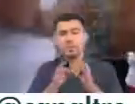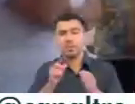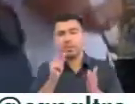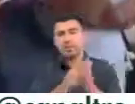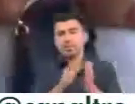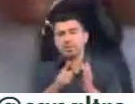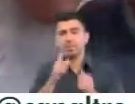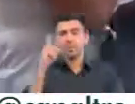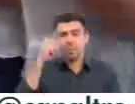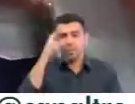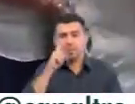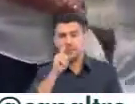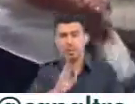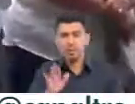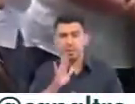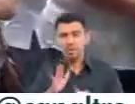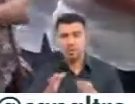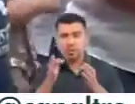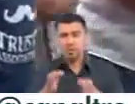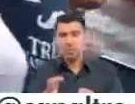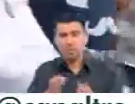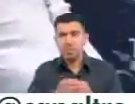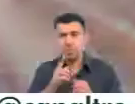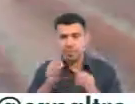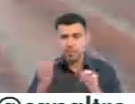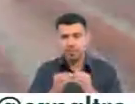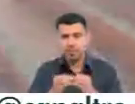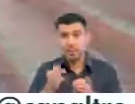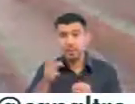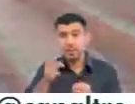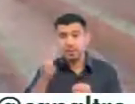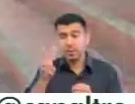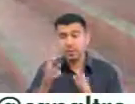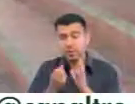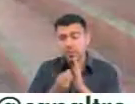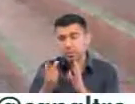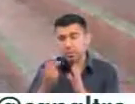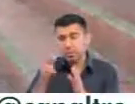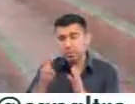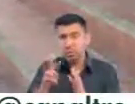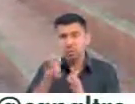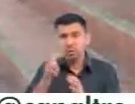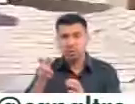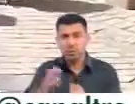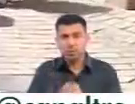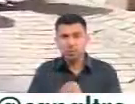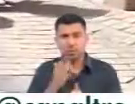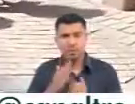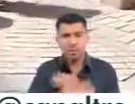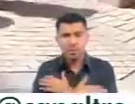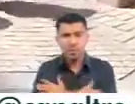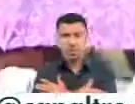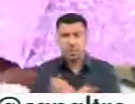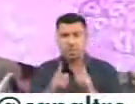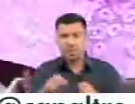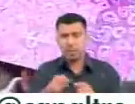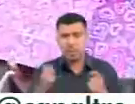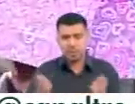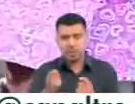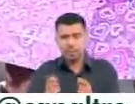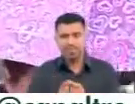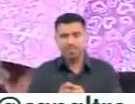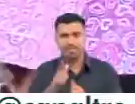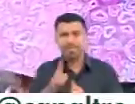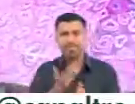el gobierno nacional les cumpla lo pactado en el decreto 1278. Y en Pamplona, estas manifestaciones fueron promovidas por madres